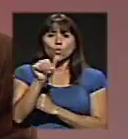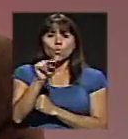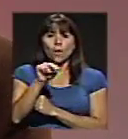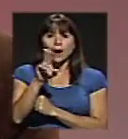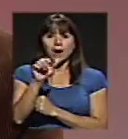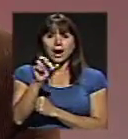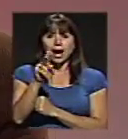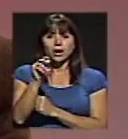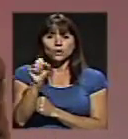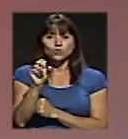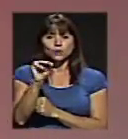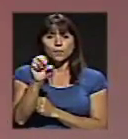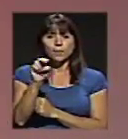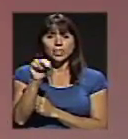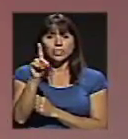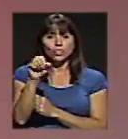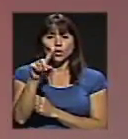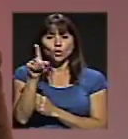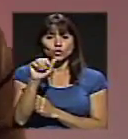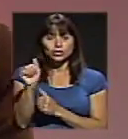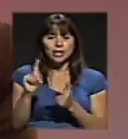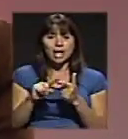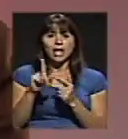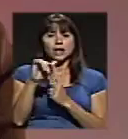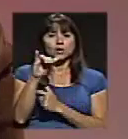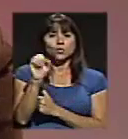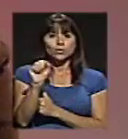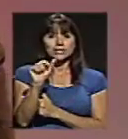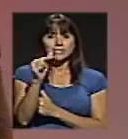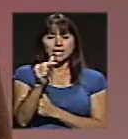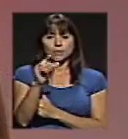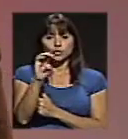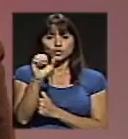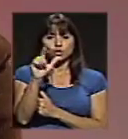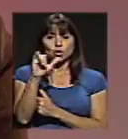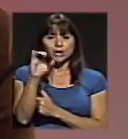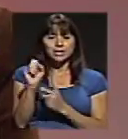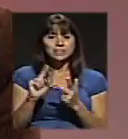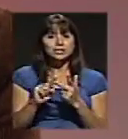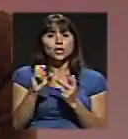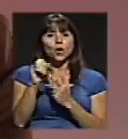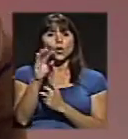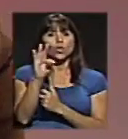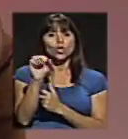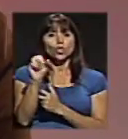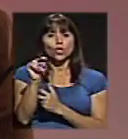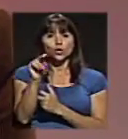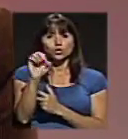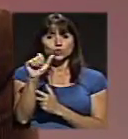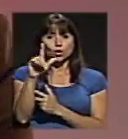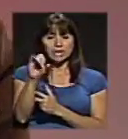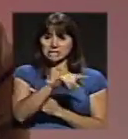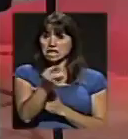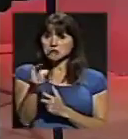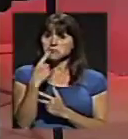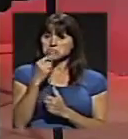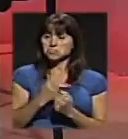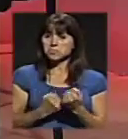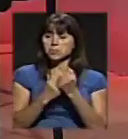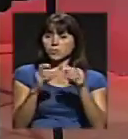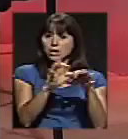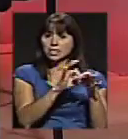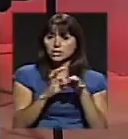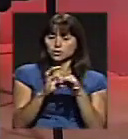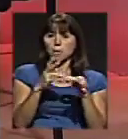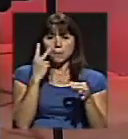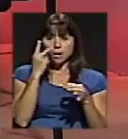con gente de Luis Guillermo Solís, con Otón Solís, y ellos coinciden en que es necesaria una coalición. Yo veo una actitud más abierta. En